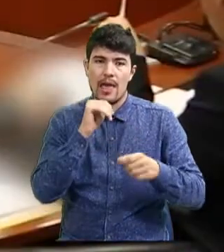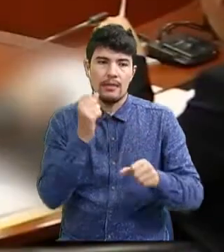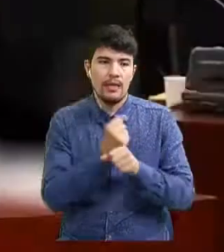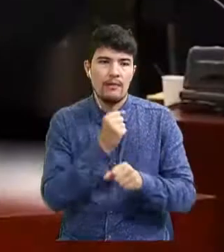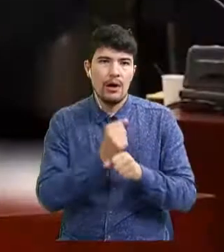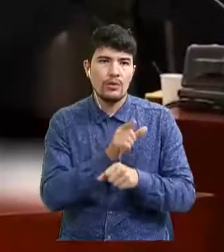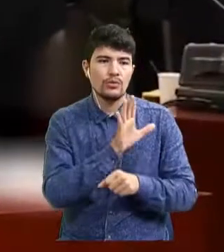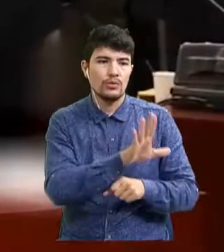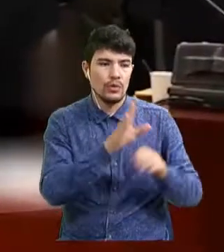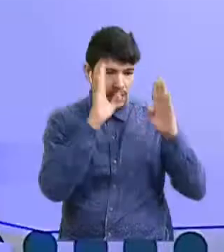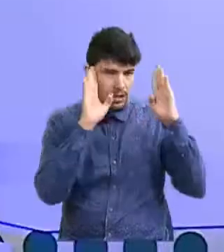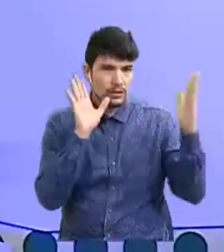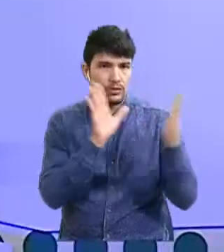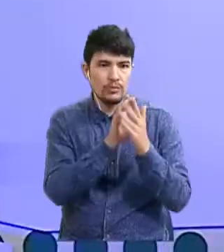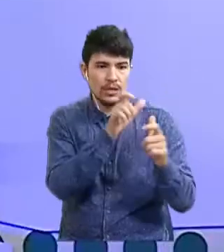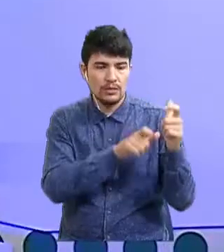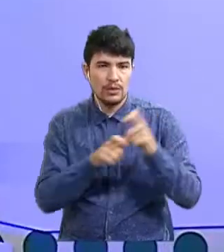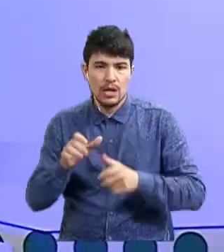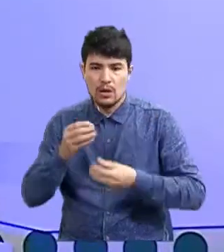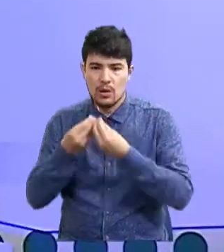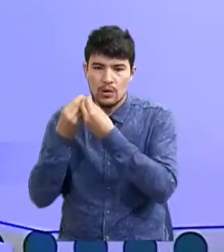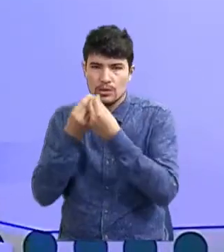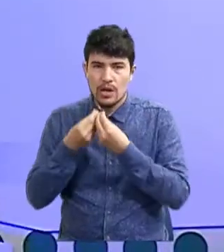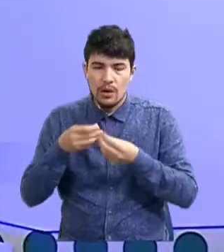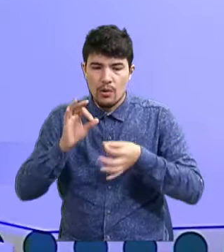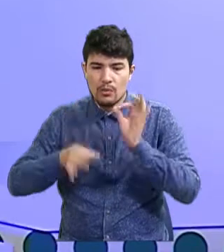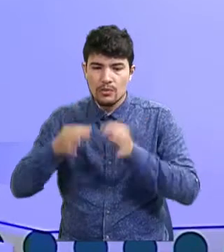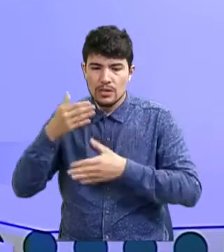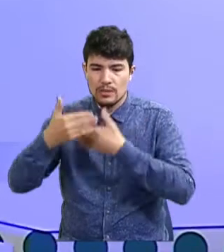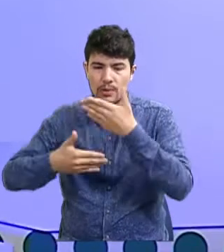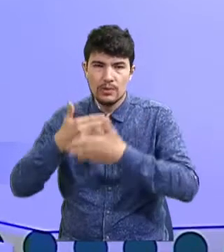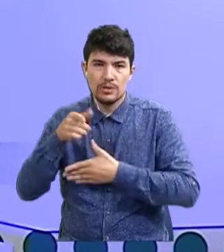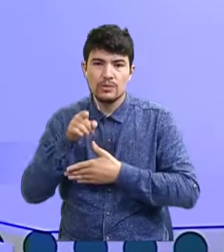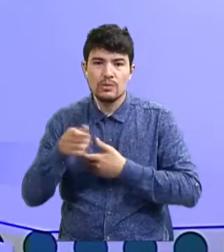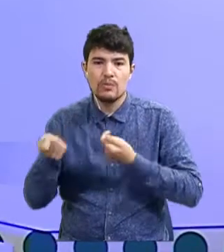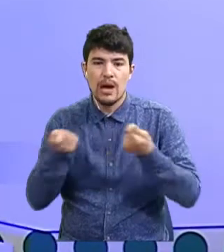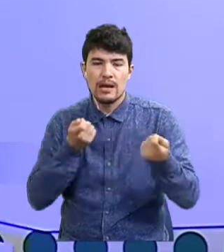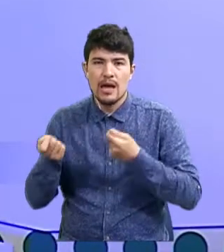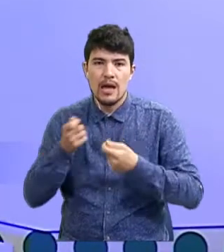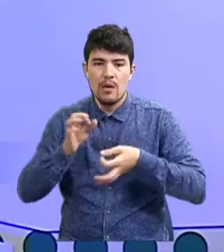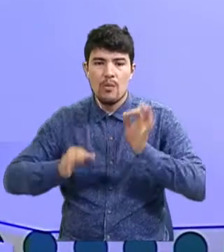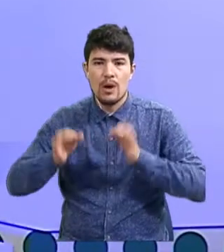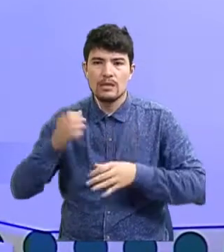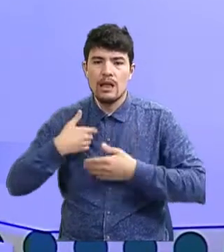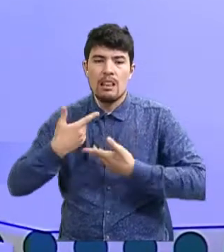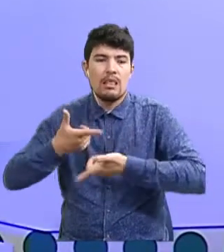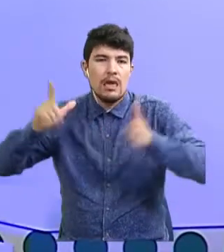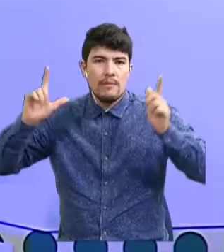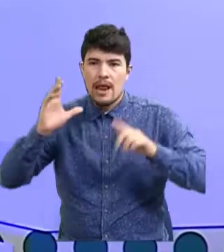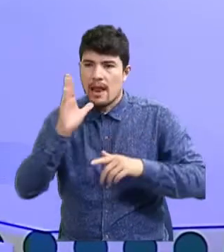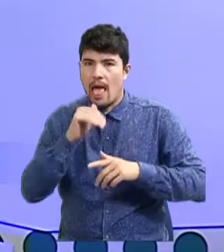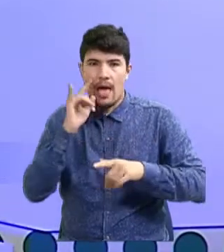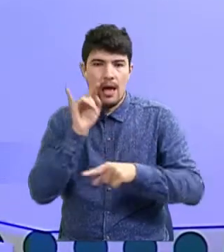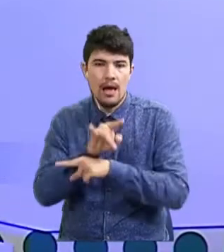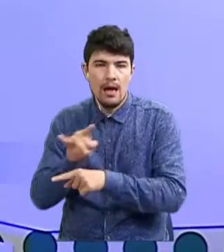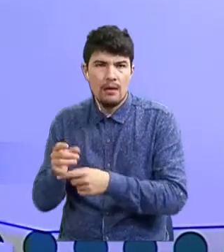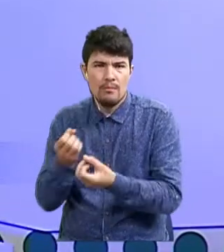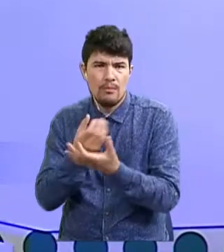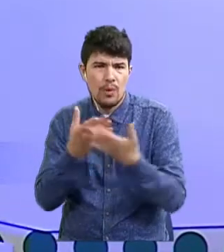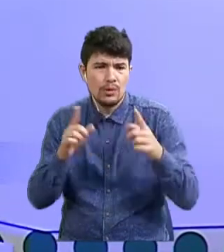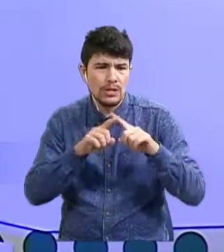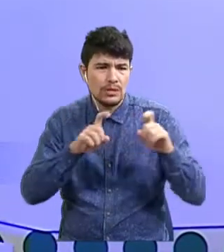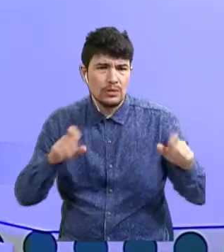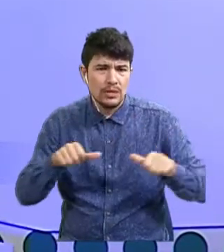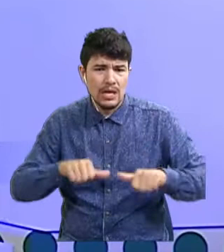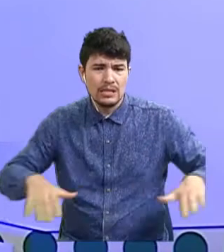empleados. El Consejo de la Judicatura ha sido paquidérmico y ha dejado que los jueces manejen la situación. Entonces, hay muchas cosas que uno pudiera, el